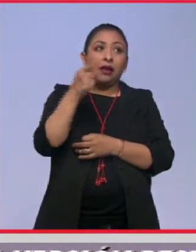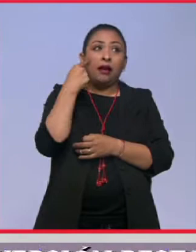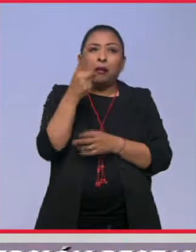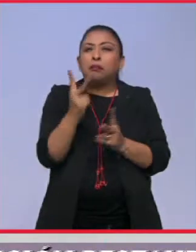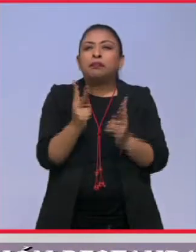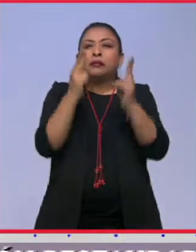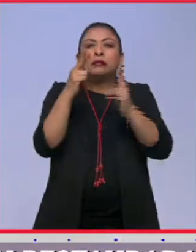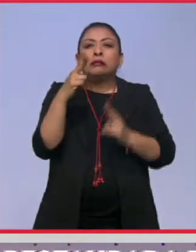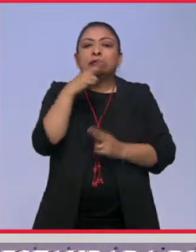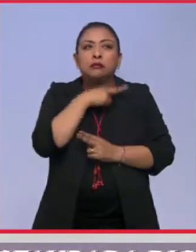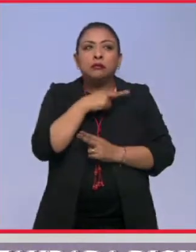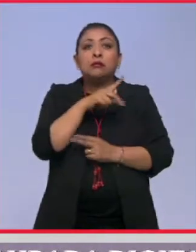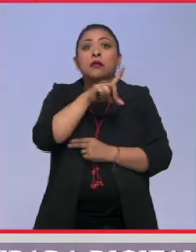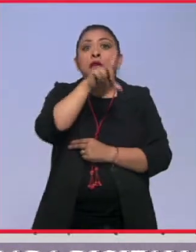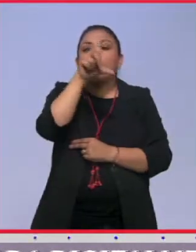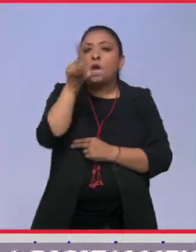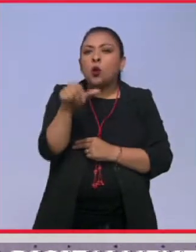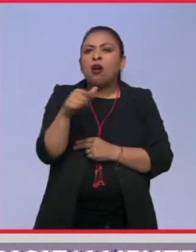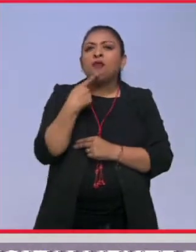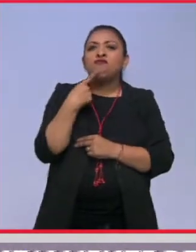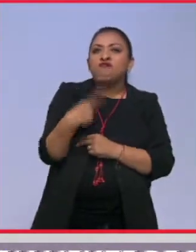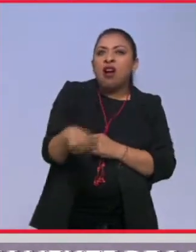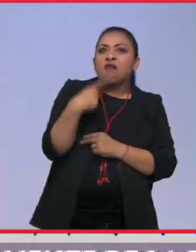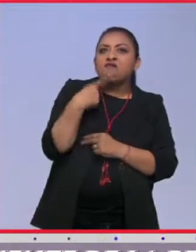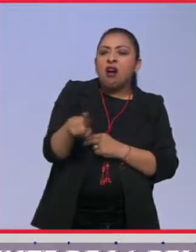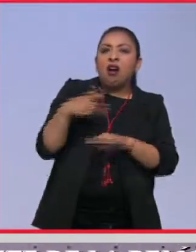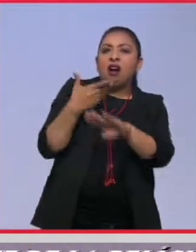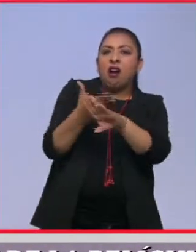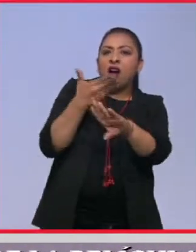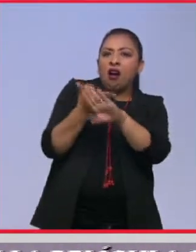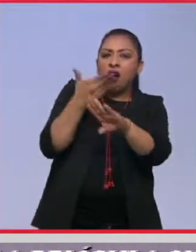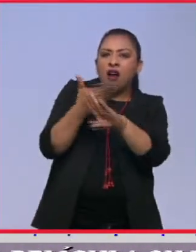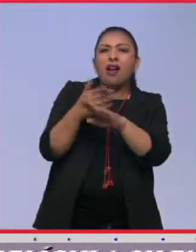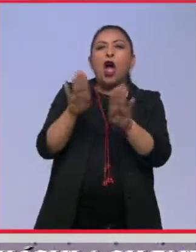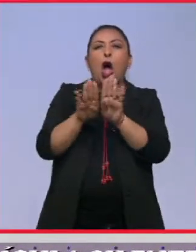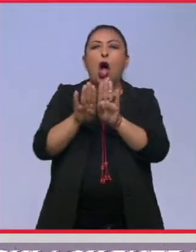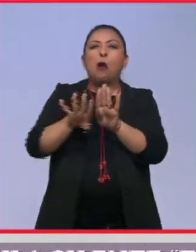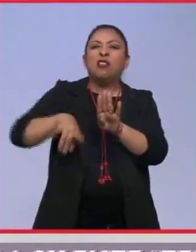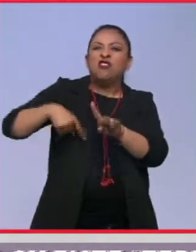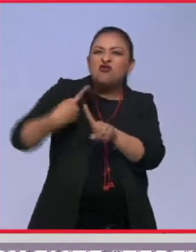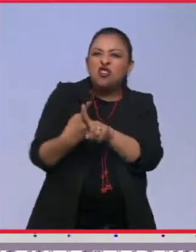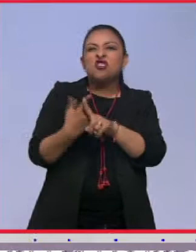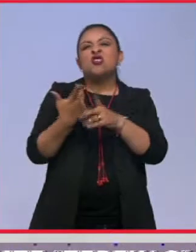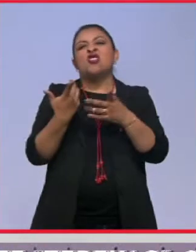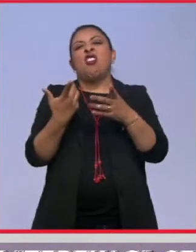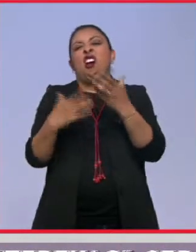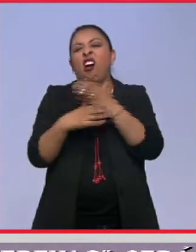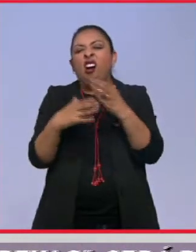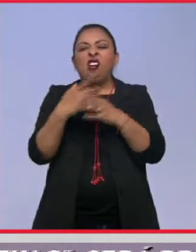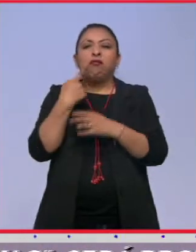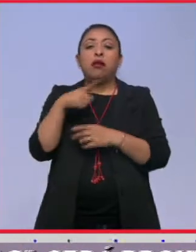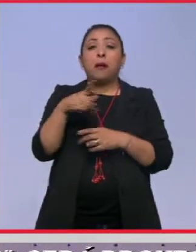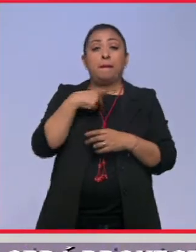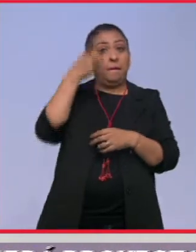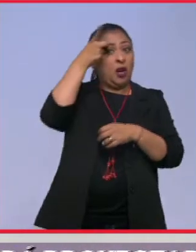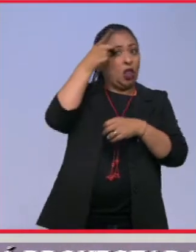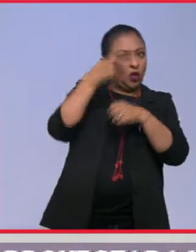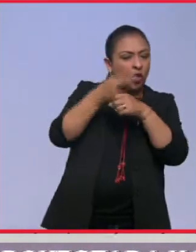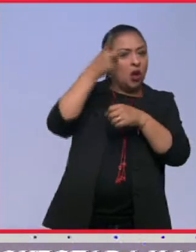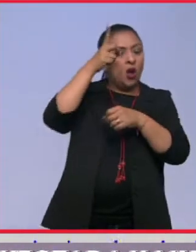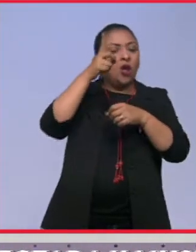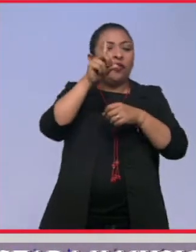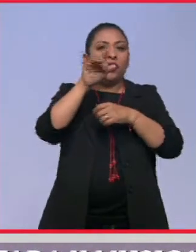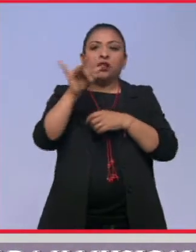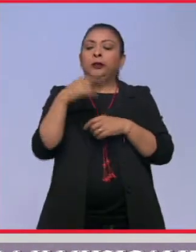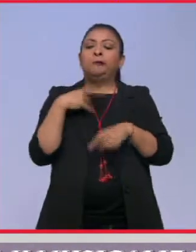Kevin Spacey. Y luego de todas las acusaciones que salieron en su contra de acoso sexual, los productores y el mismo director Ridley Scott decidieron